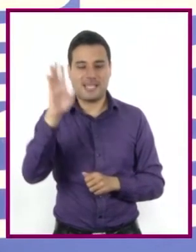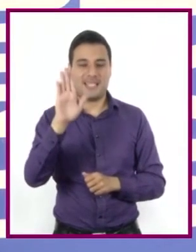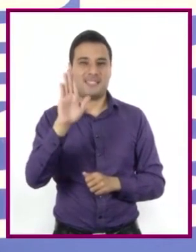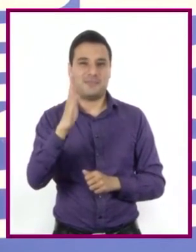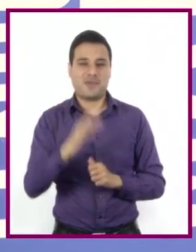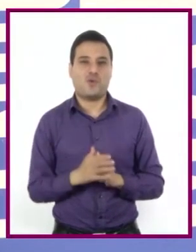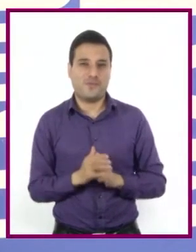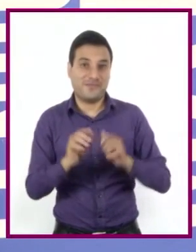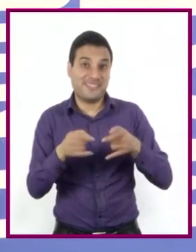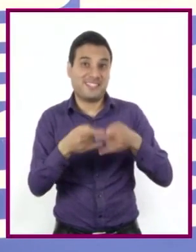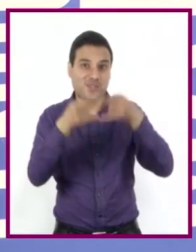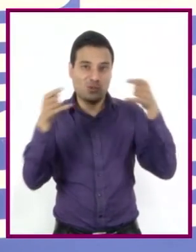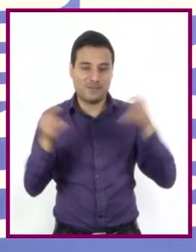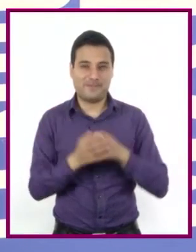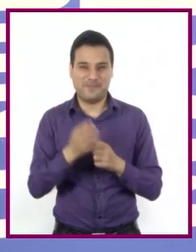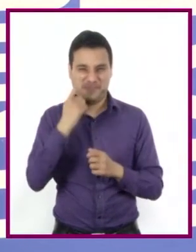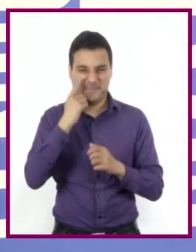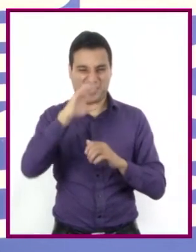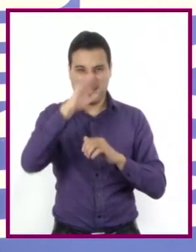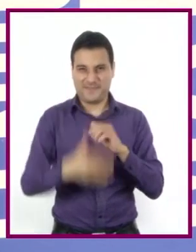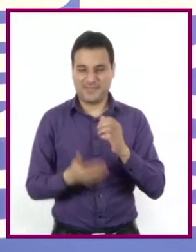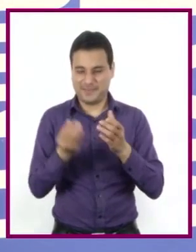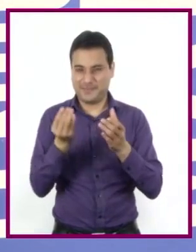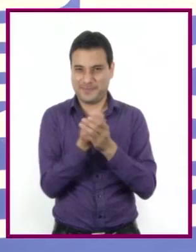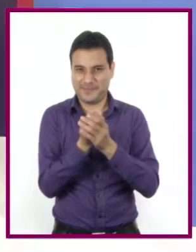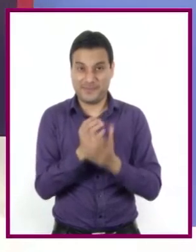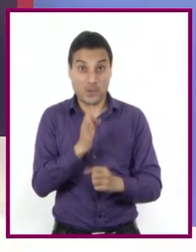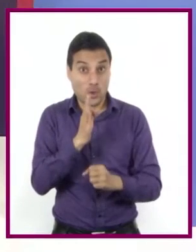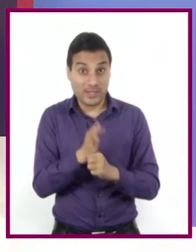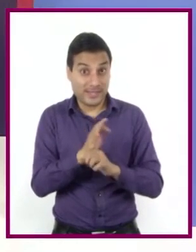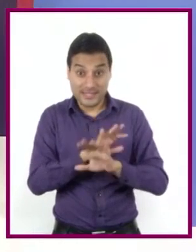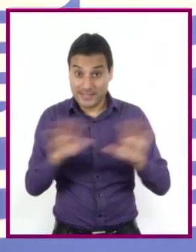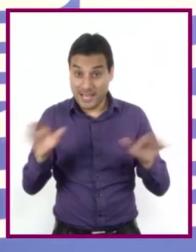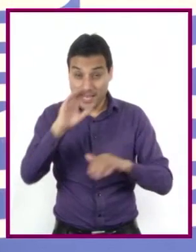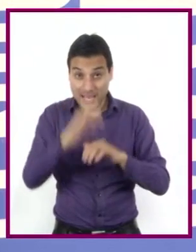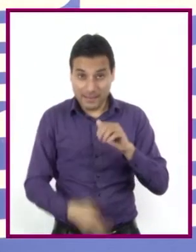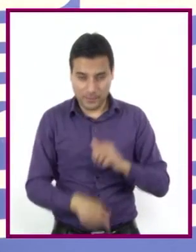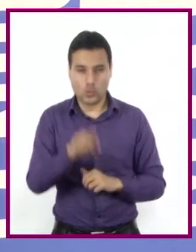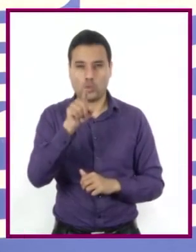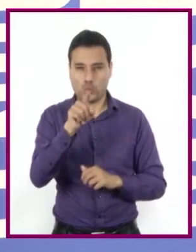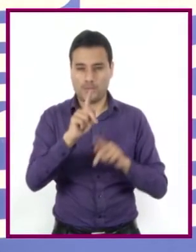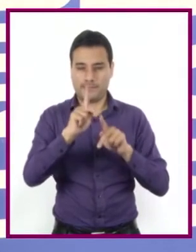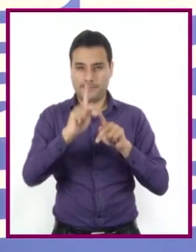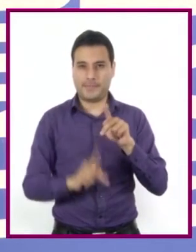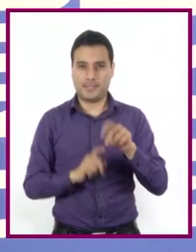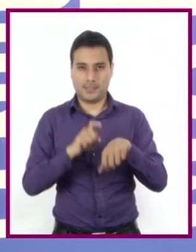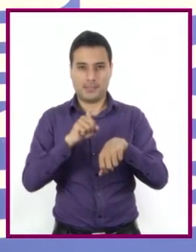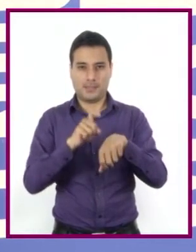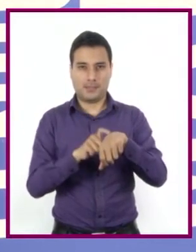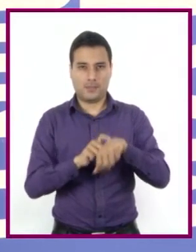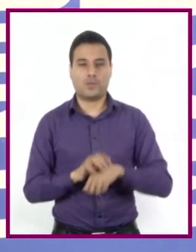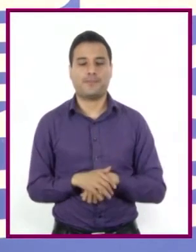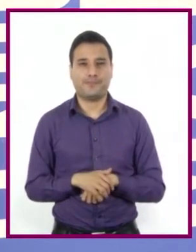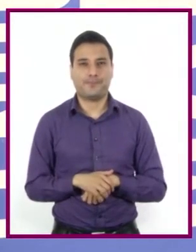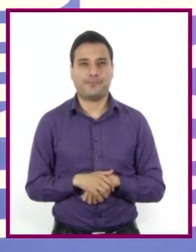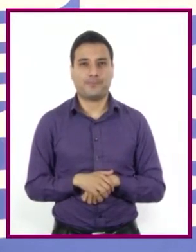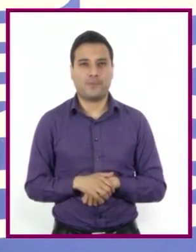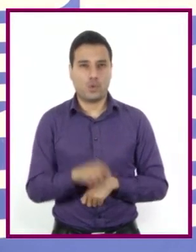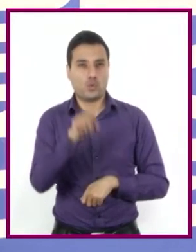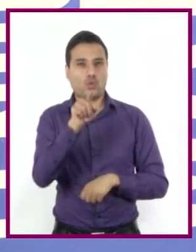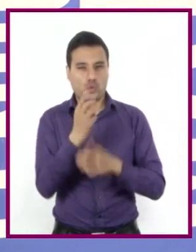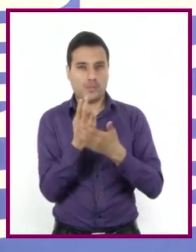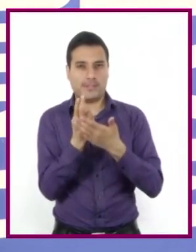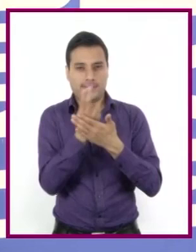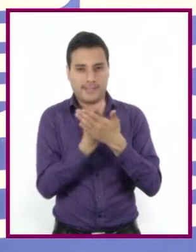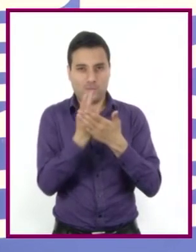a concluir nuestro trabajo. Cuando termine esta sesión, date un tiempo para ponerle color y un mejor terminado a tu